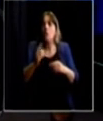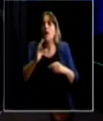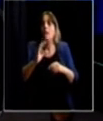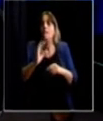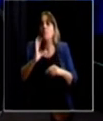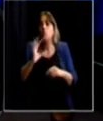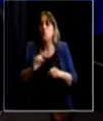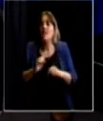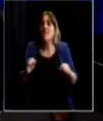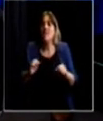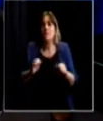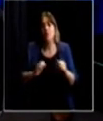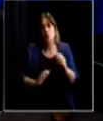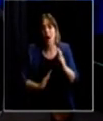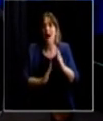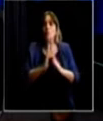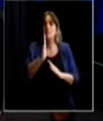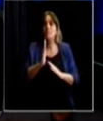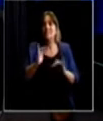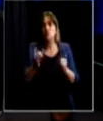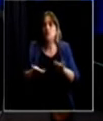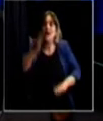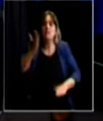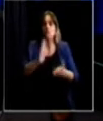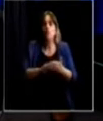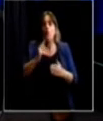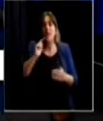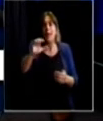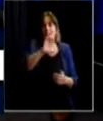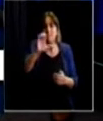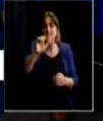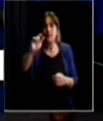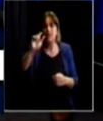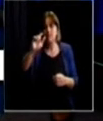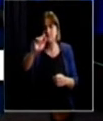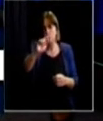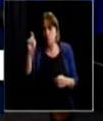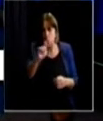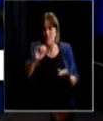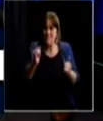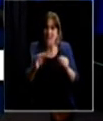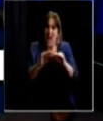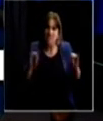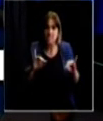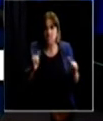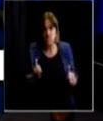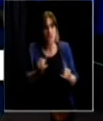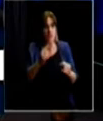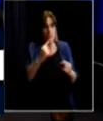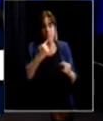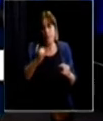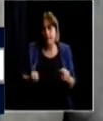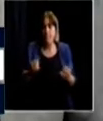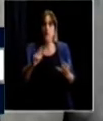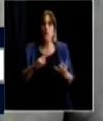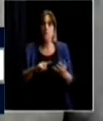el aumento de tarifas anunciado hace unos días este sumándose hoy a dos voces diferentes como por